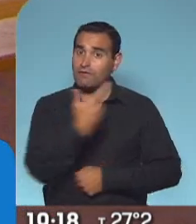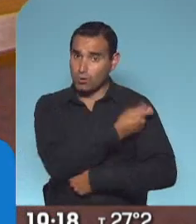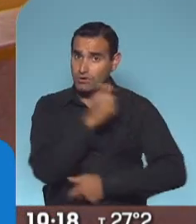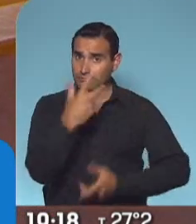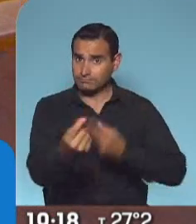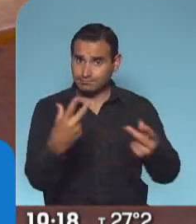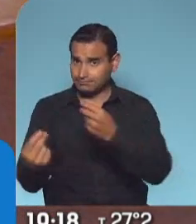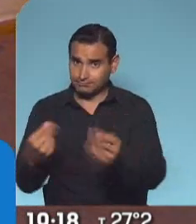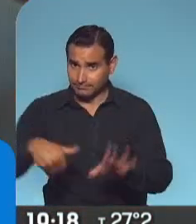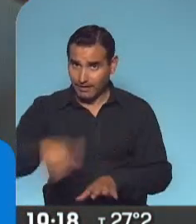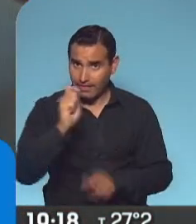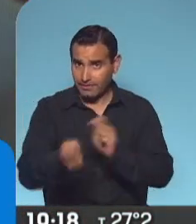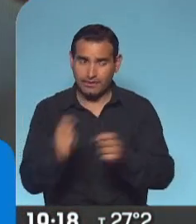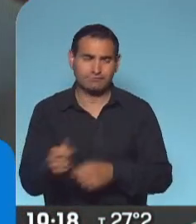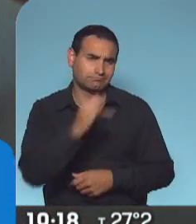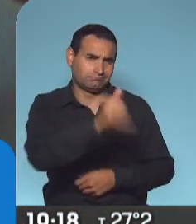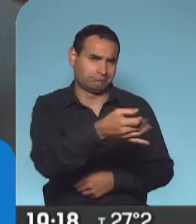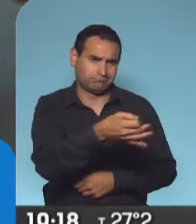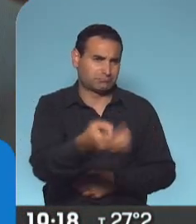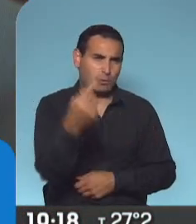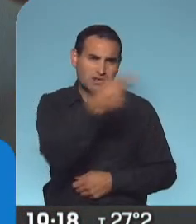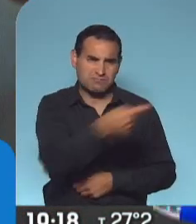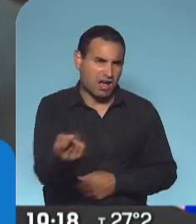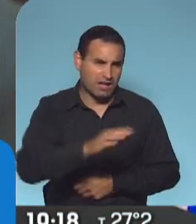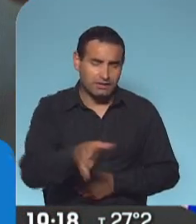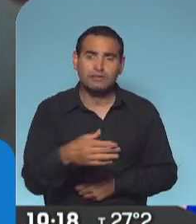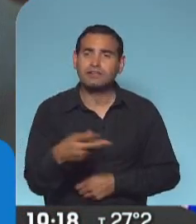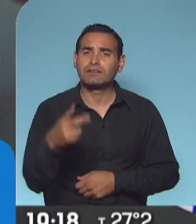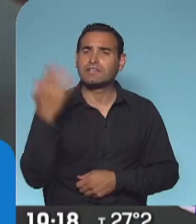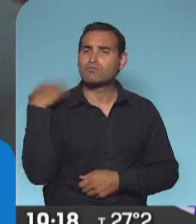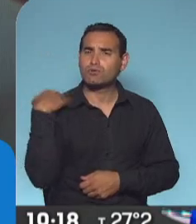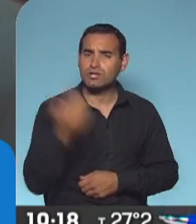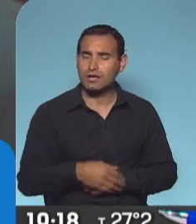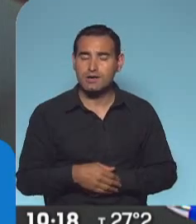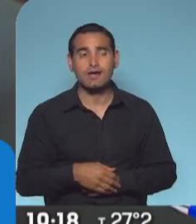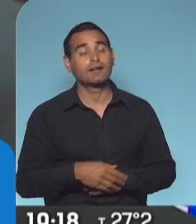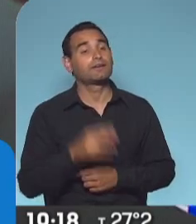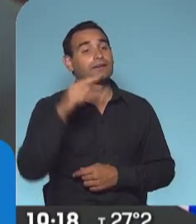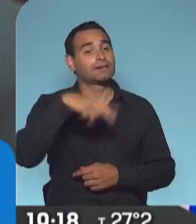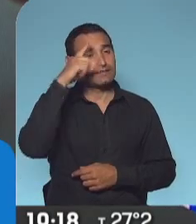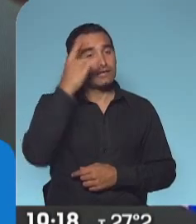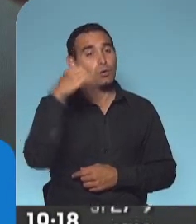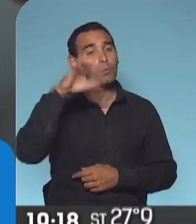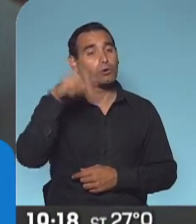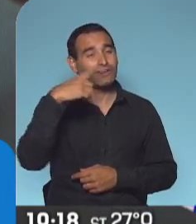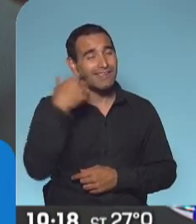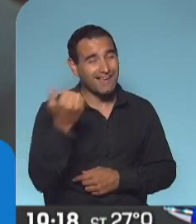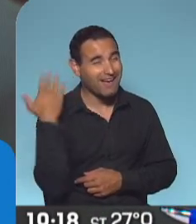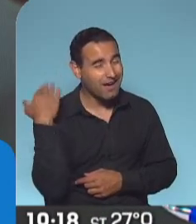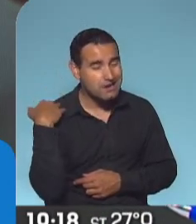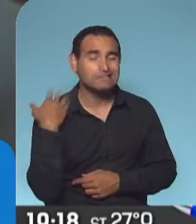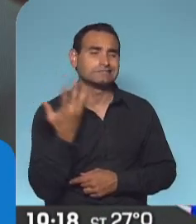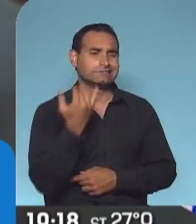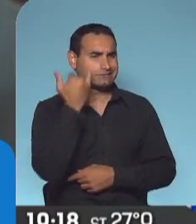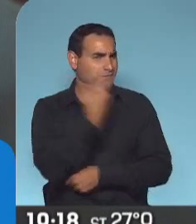de la gripe? La vacuna antigripal va a estar en una semana, ¿La de la 2 neumonía? semanas. La vacuna contra el neumococo, obviamente que